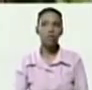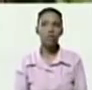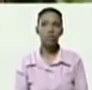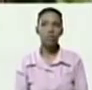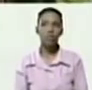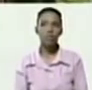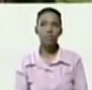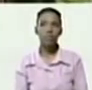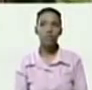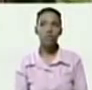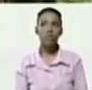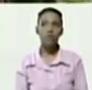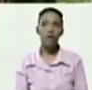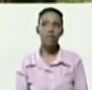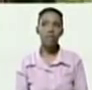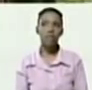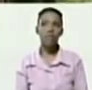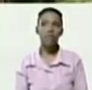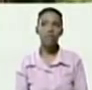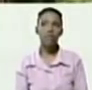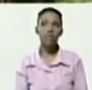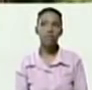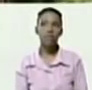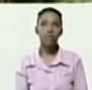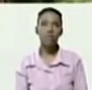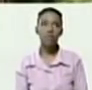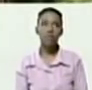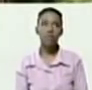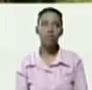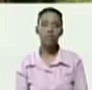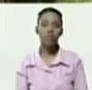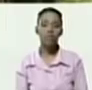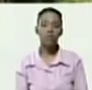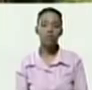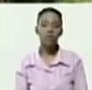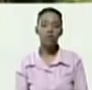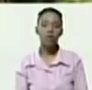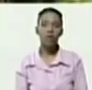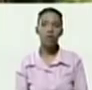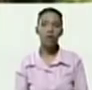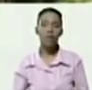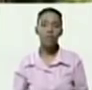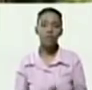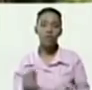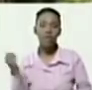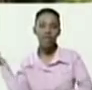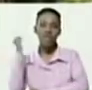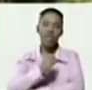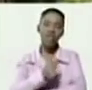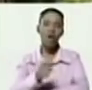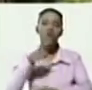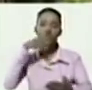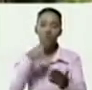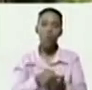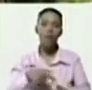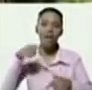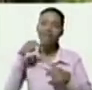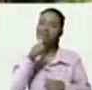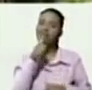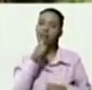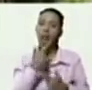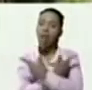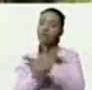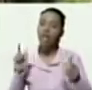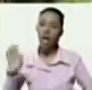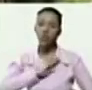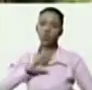Hasta Ayacucho, derrotando a todo el que se le pasara por el frente. Derrotando en nombre de quién, de la libertad, de la